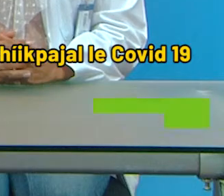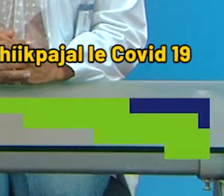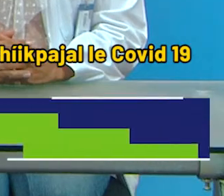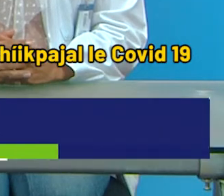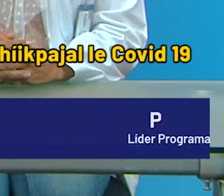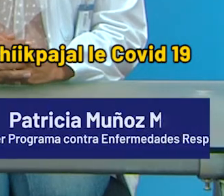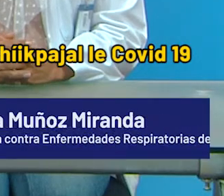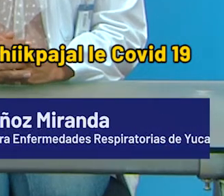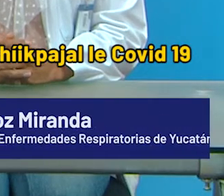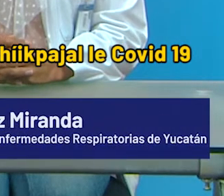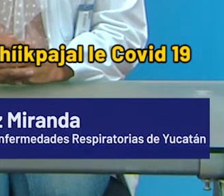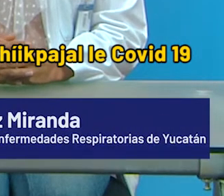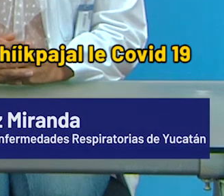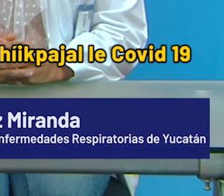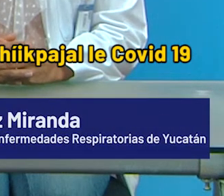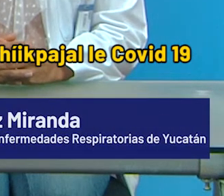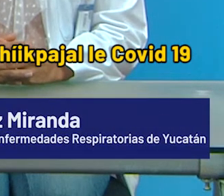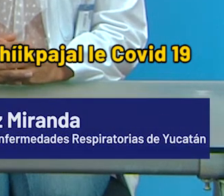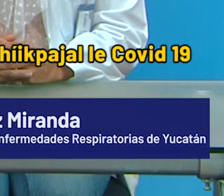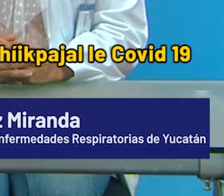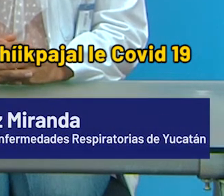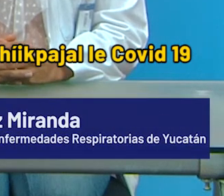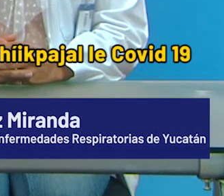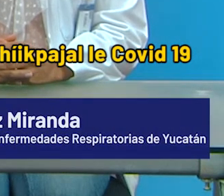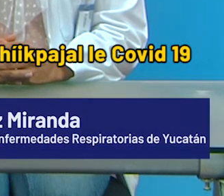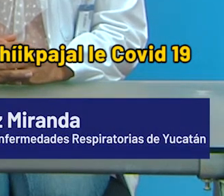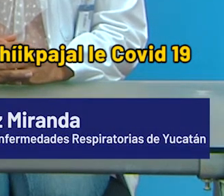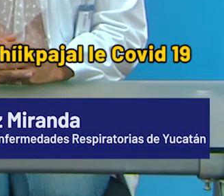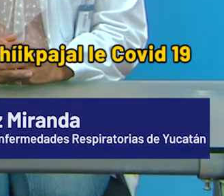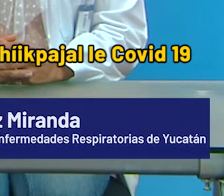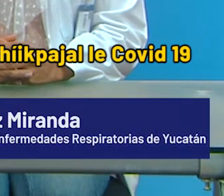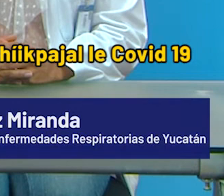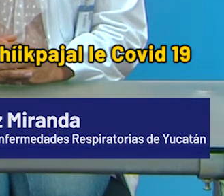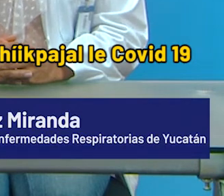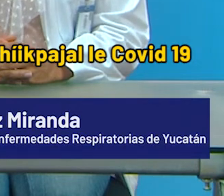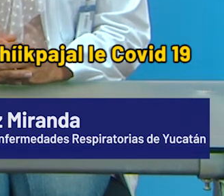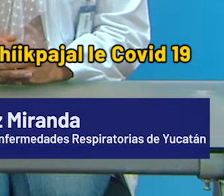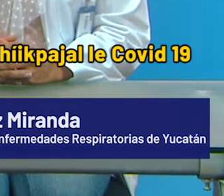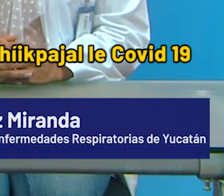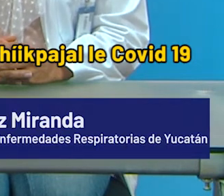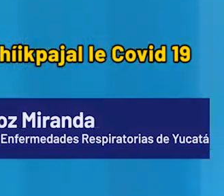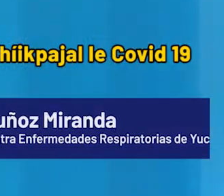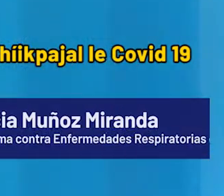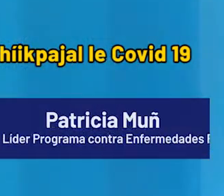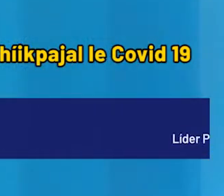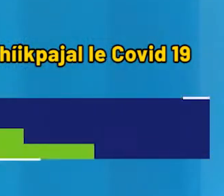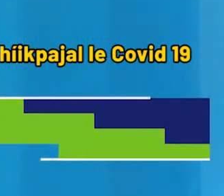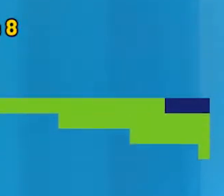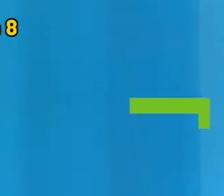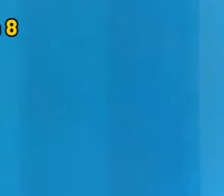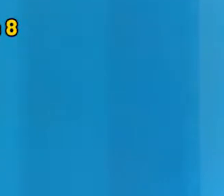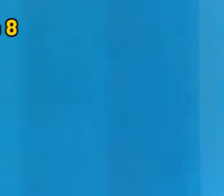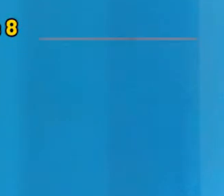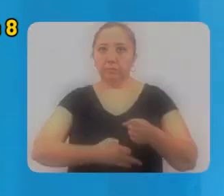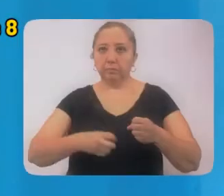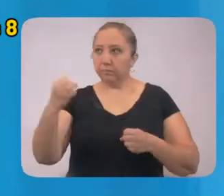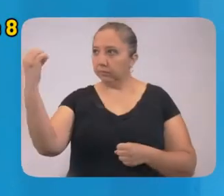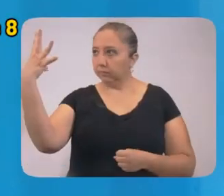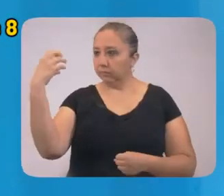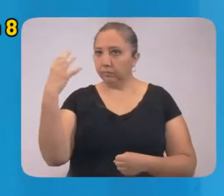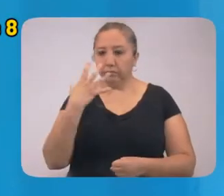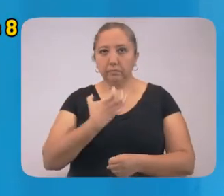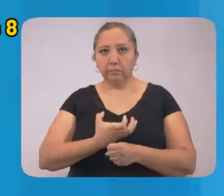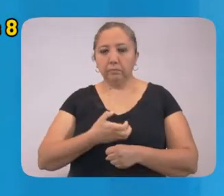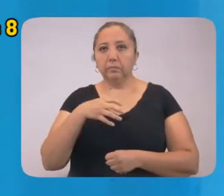buenas tardes nos permitimos dar el informe diario relacionado con el kobe 19 adelante doctor gracias doctora buenas tardes el semáforo